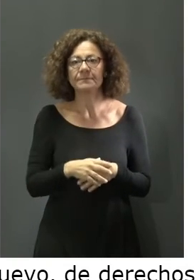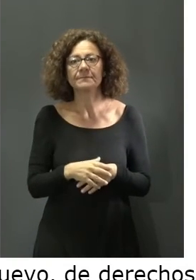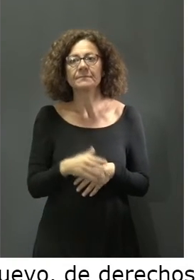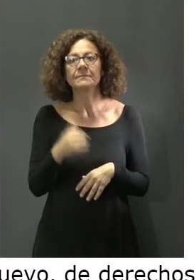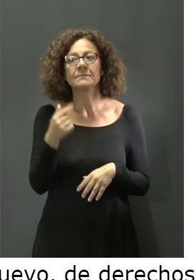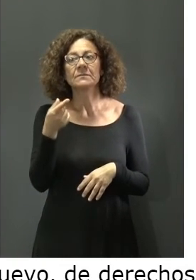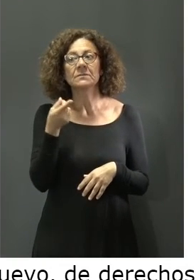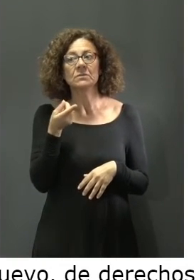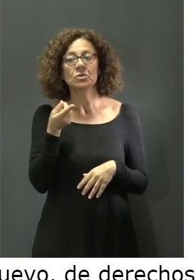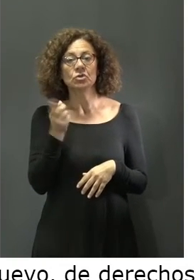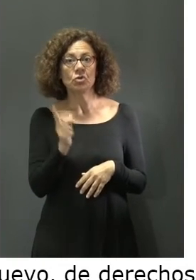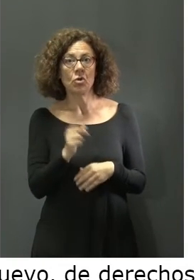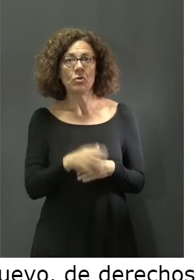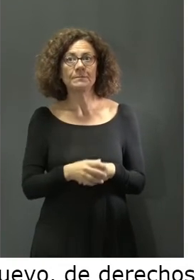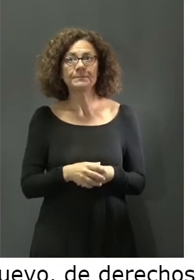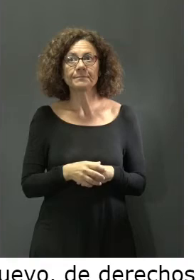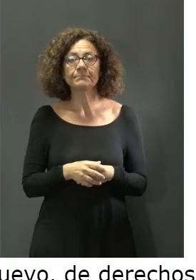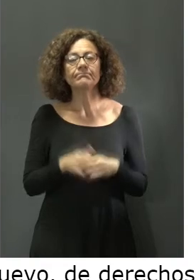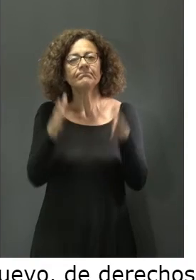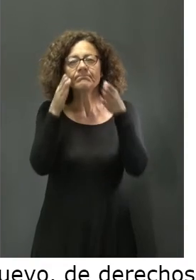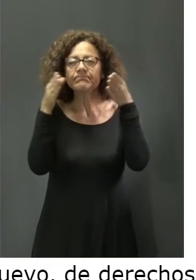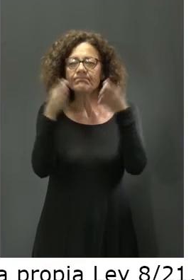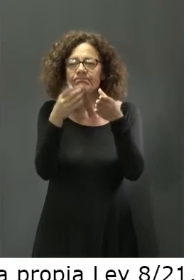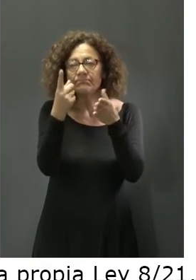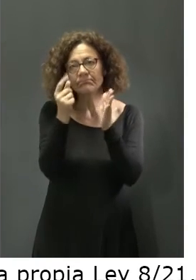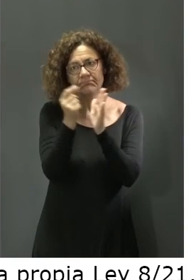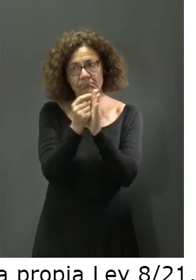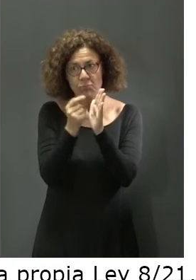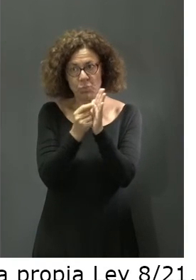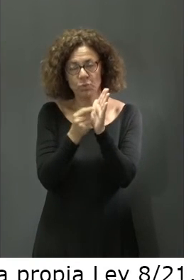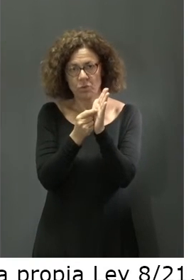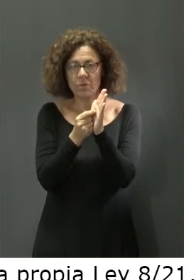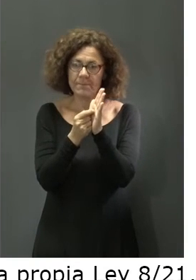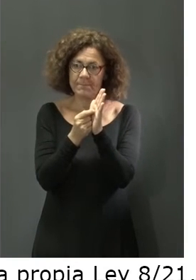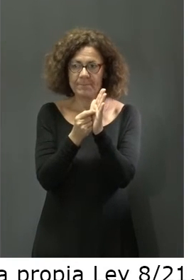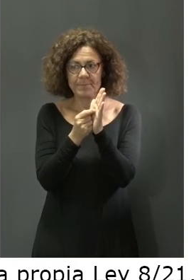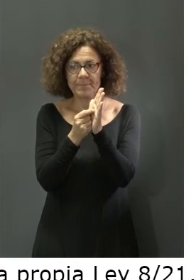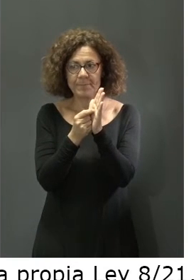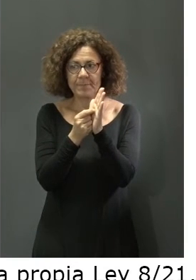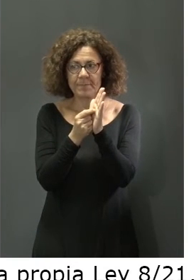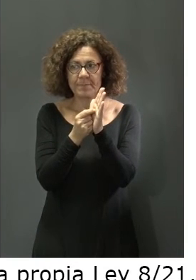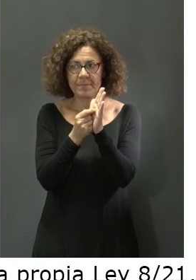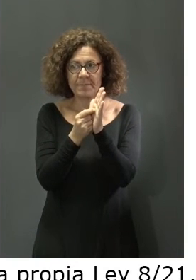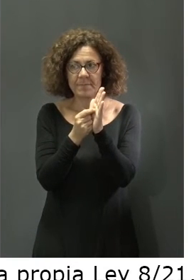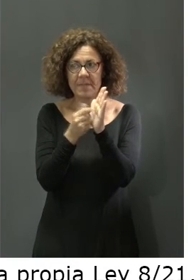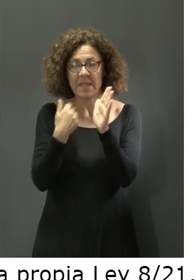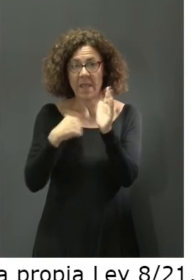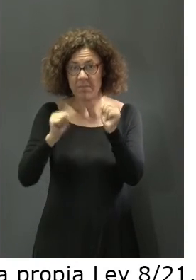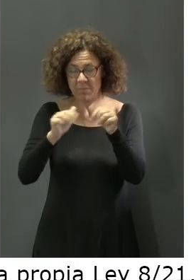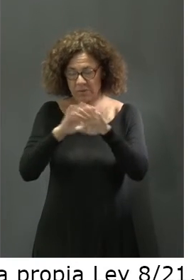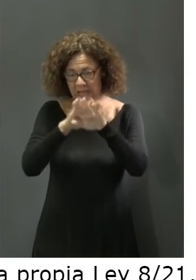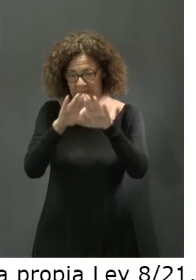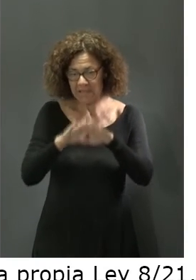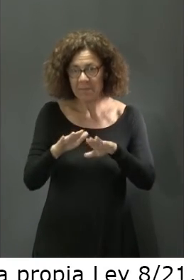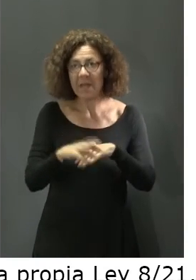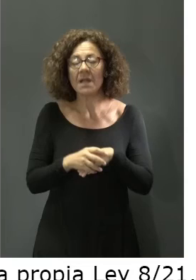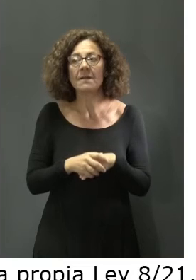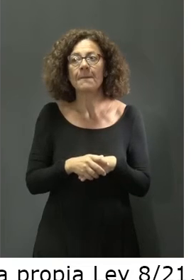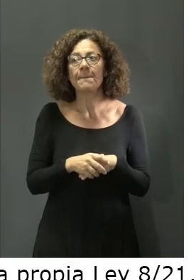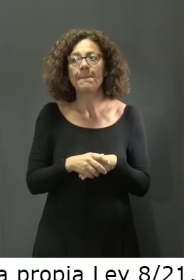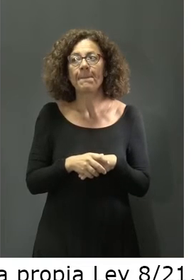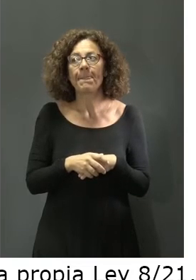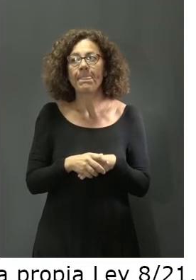llamar solamente la atención en un punto, ya a modo de, vamos a ir finalizando nuestra conversación, que me